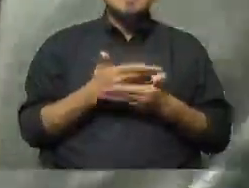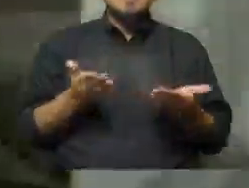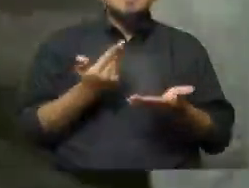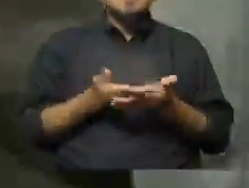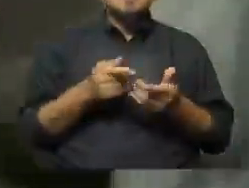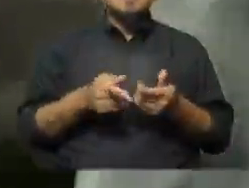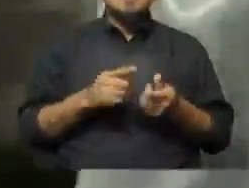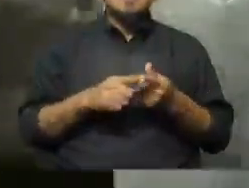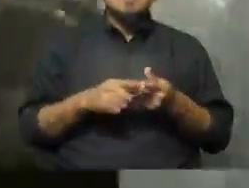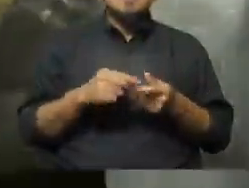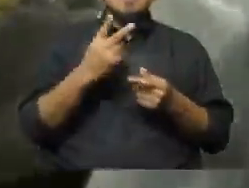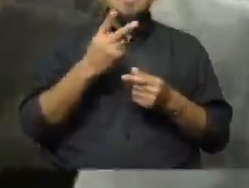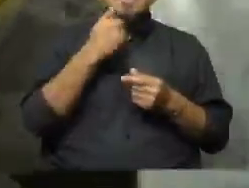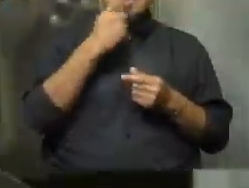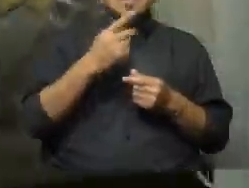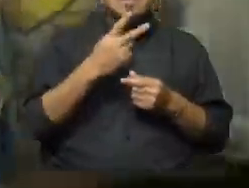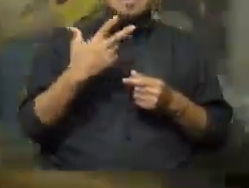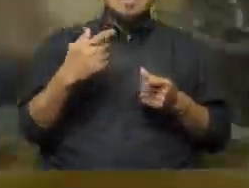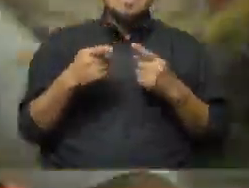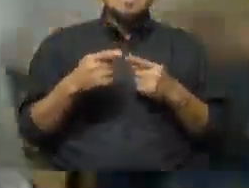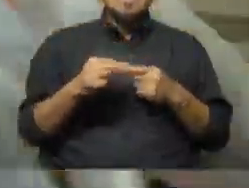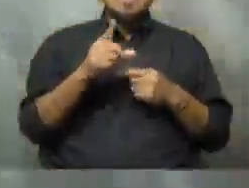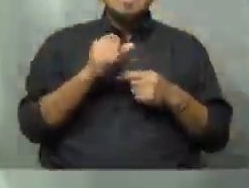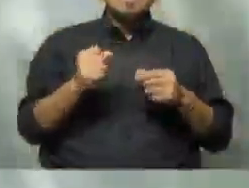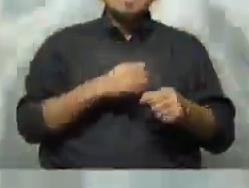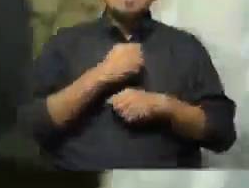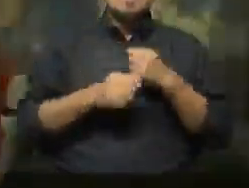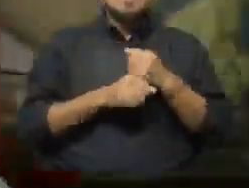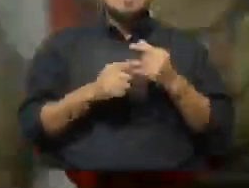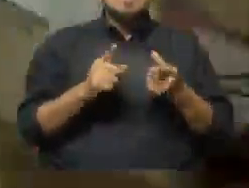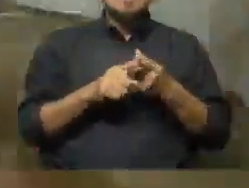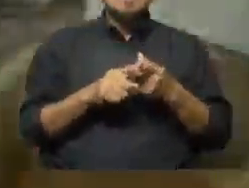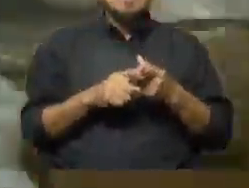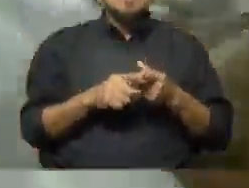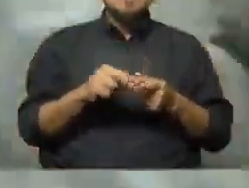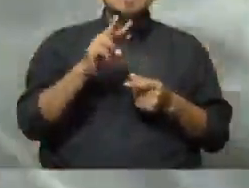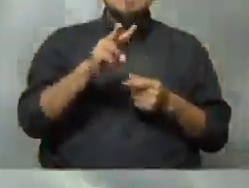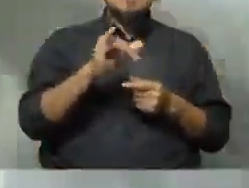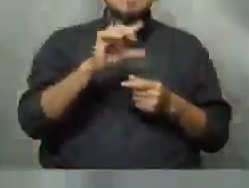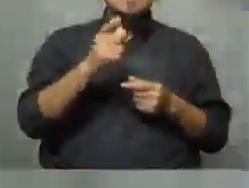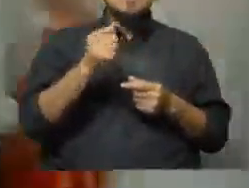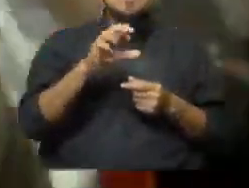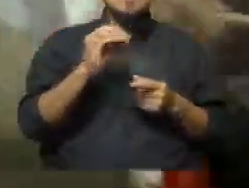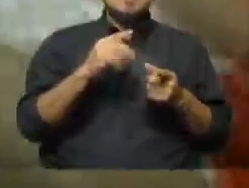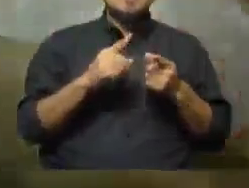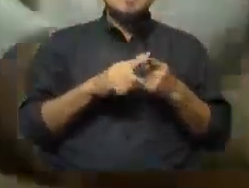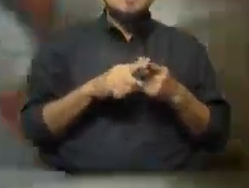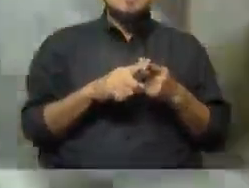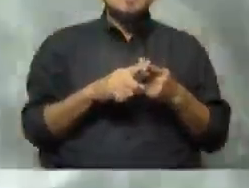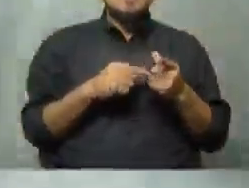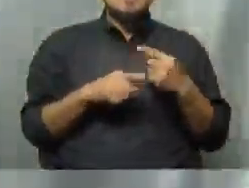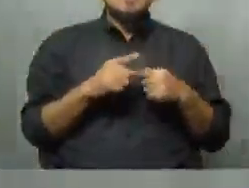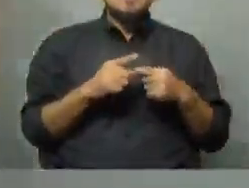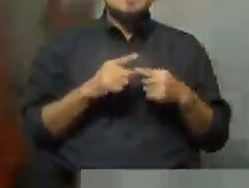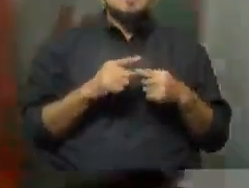carnaval 2023, que son los 100 años, celebramos los 100 años de Carlos Páez Vilaró, y hoy traemos las raíces de Paz,